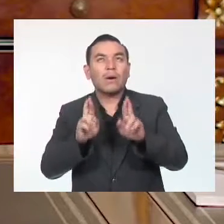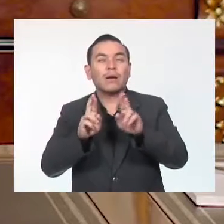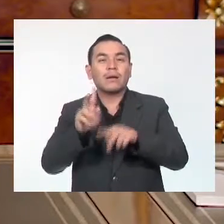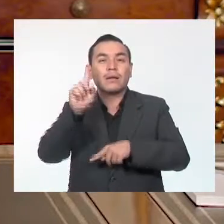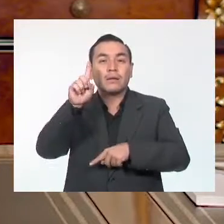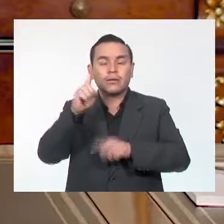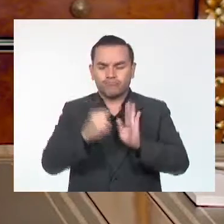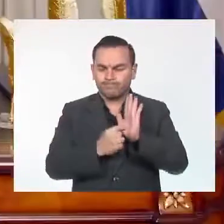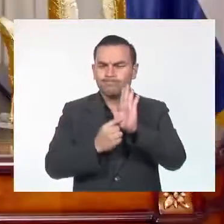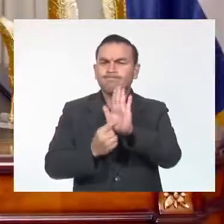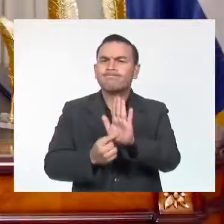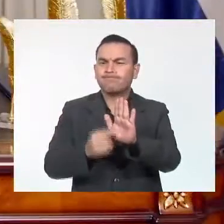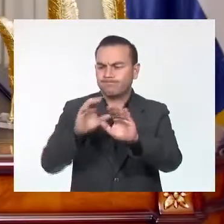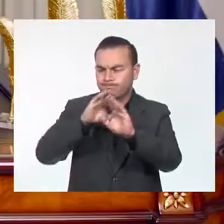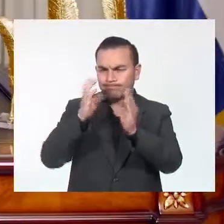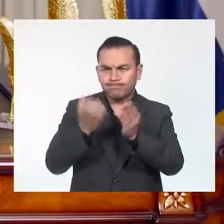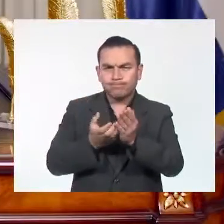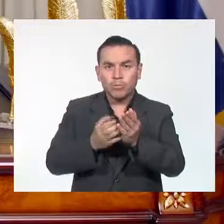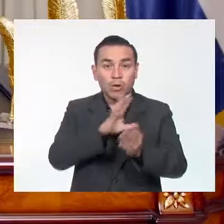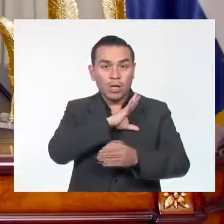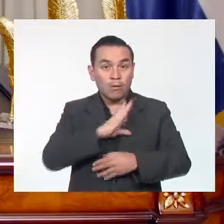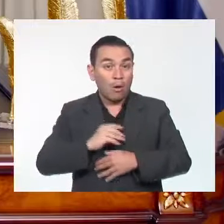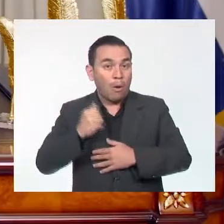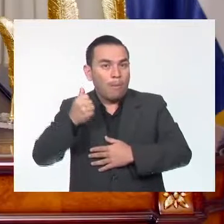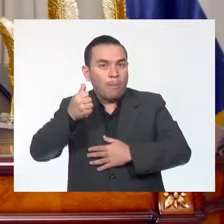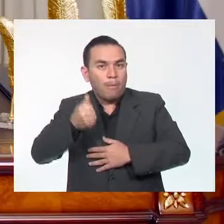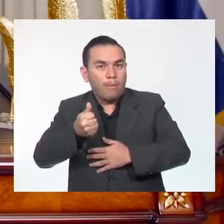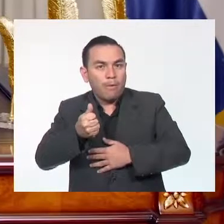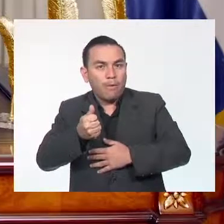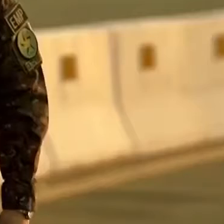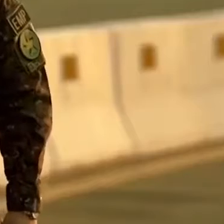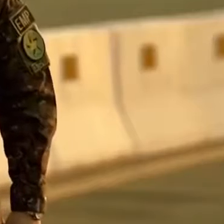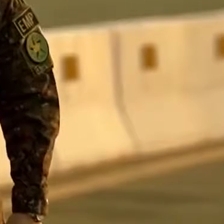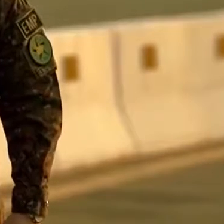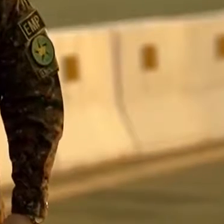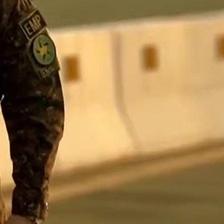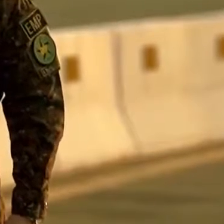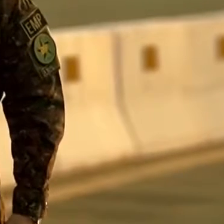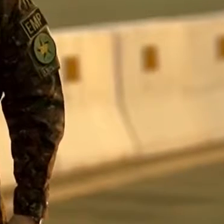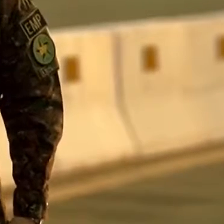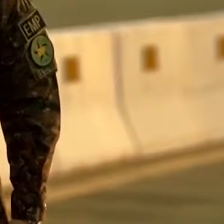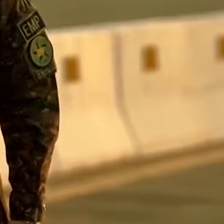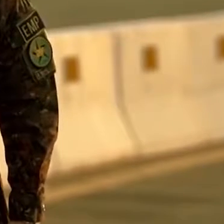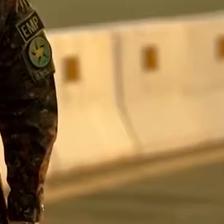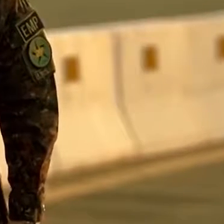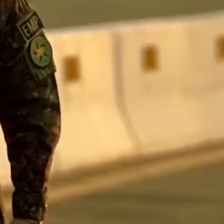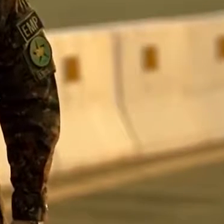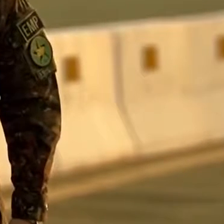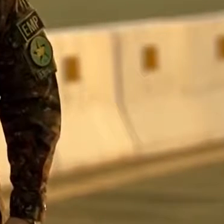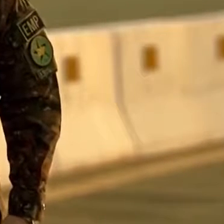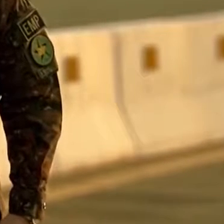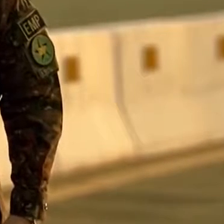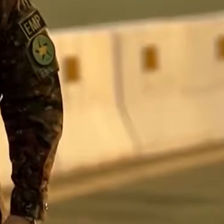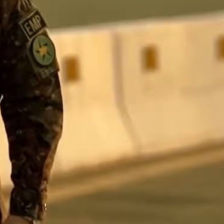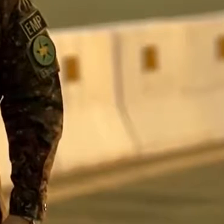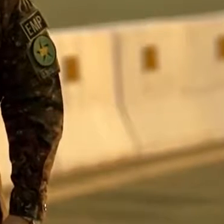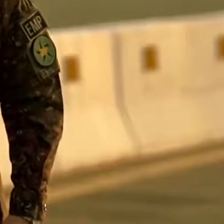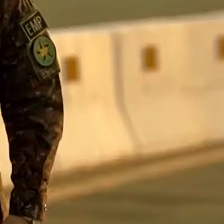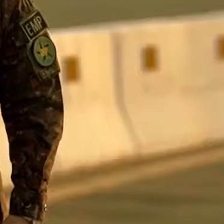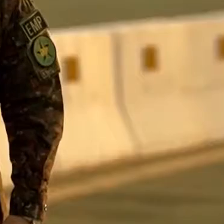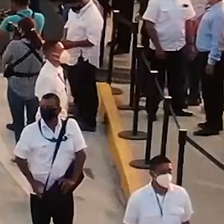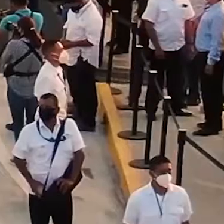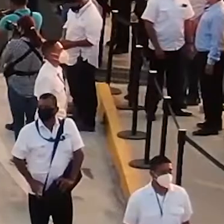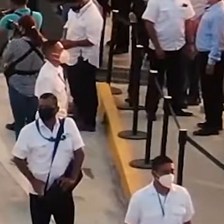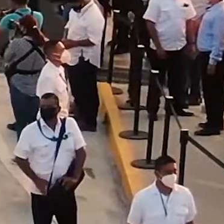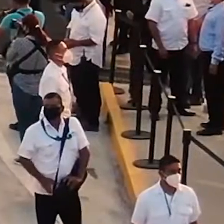países del mundo diseñando el futuro que quisiéramos pedir estas fueron algunas palabras que el mandatario salvadoreño emitió en el